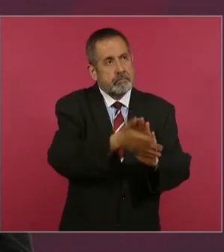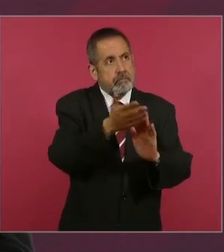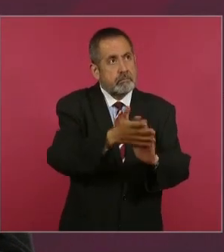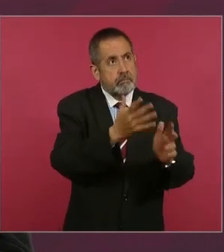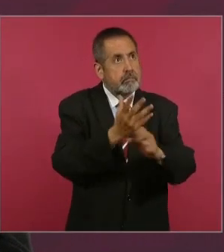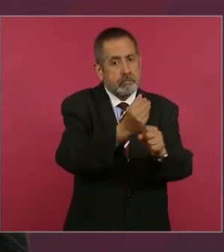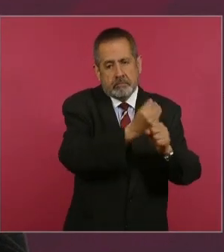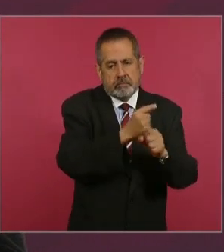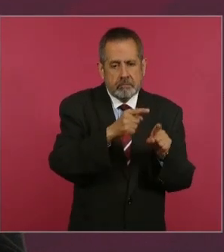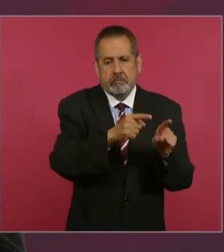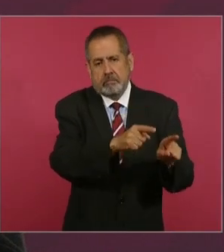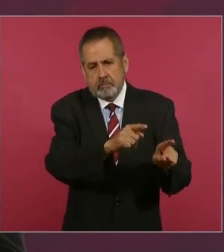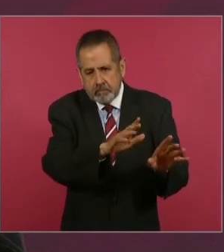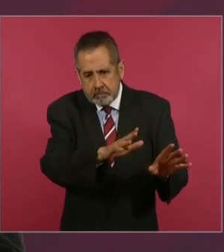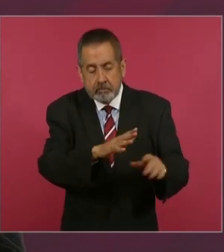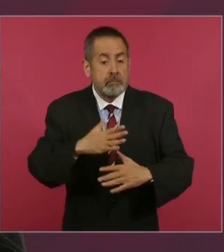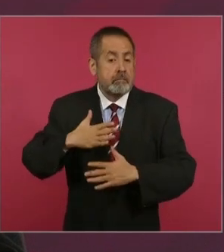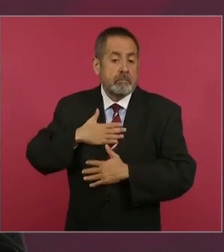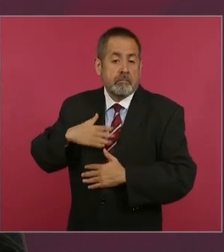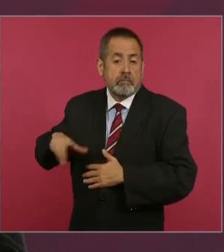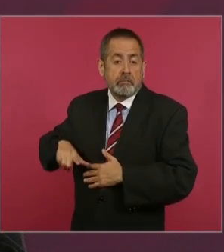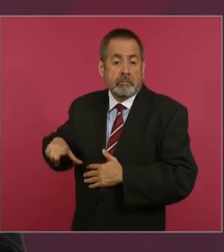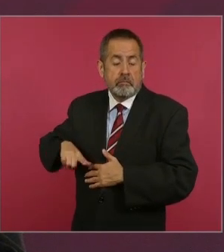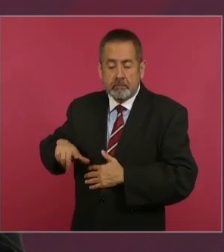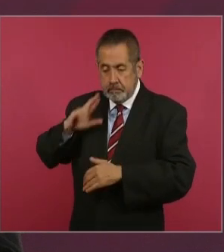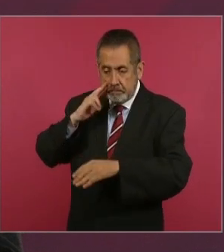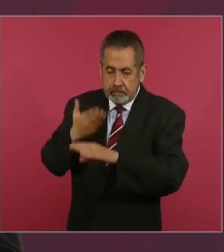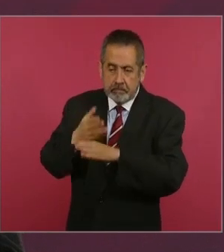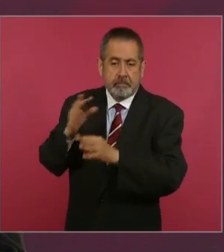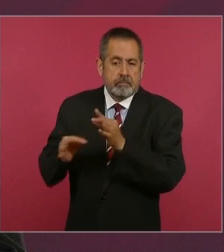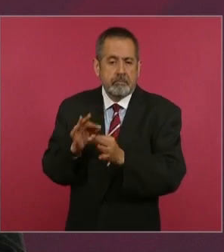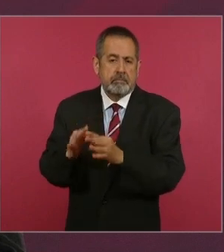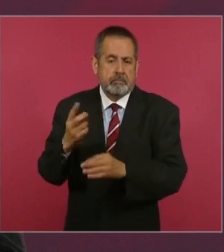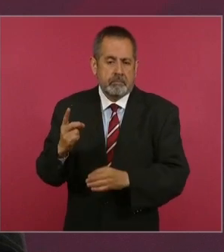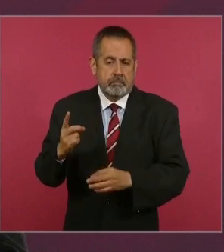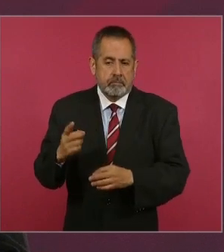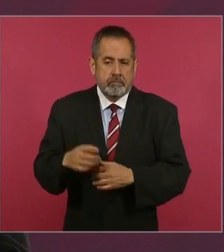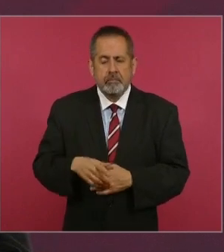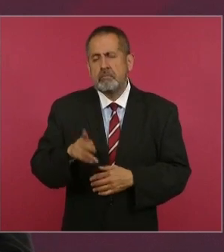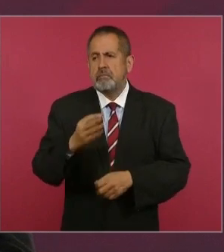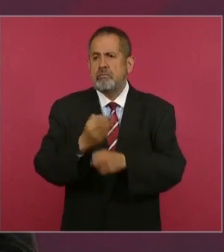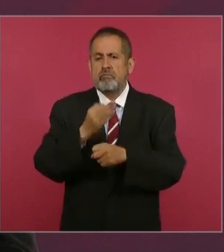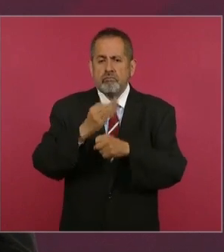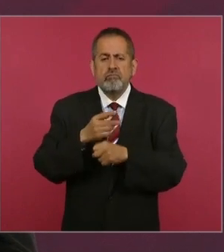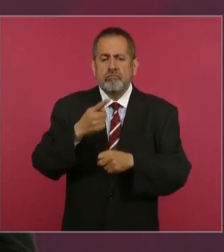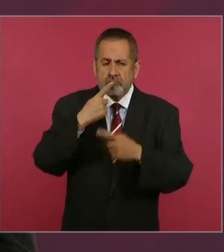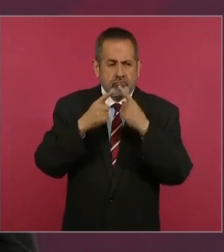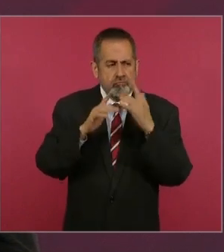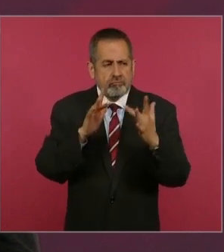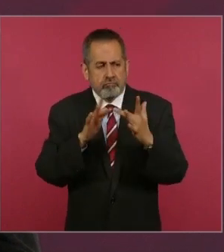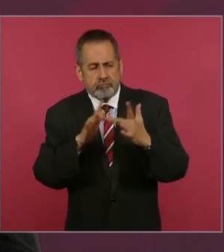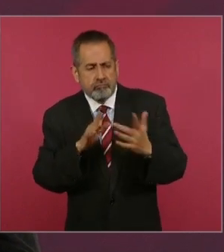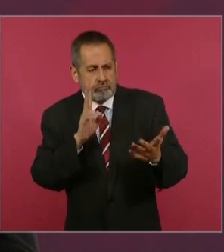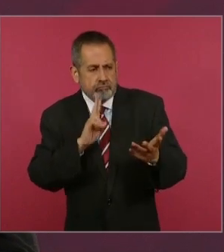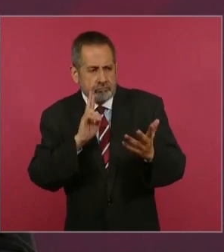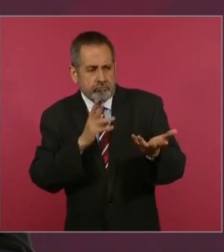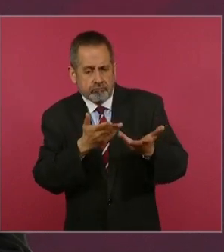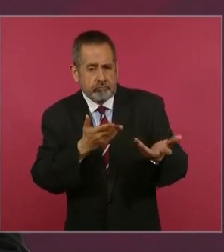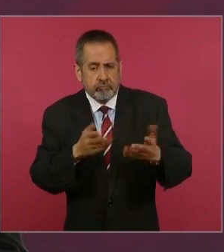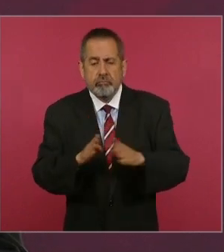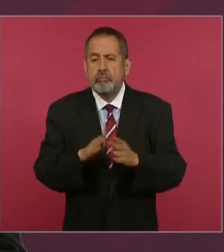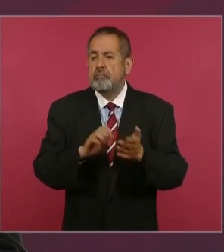embargo eh se están logrando cosas como el que